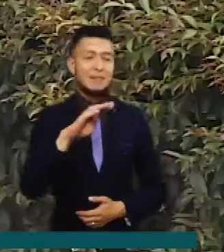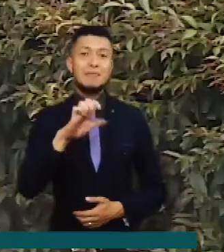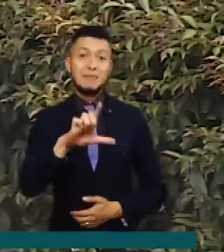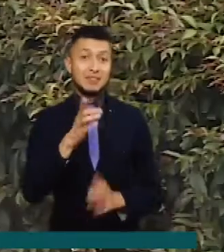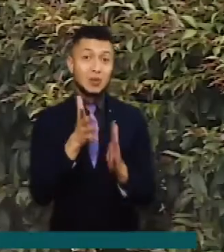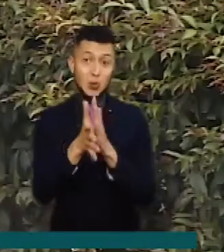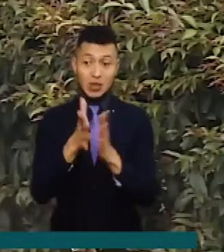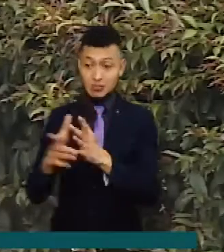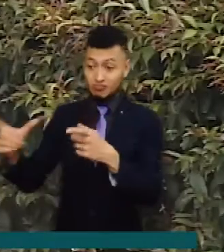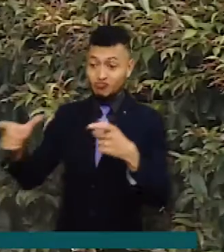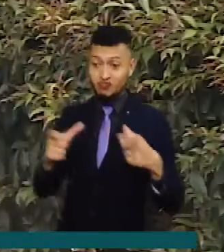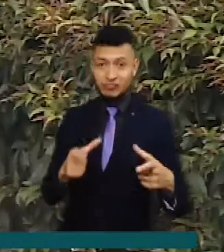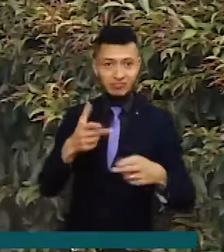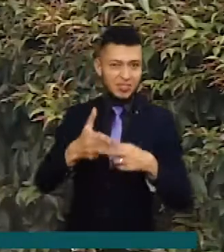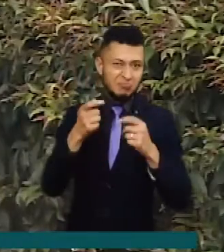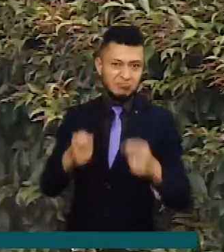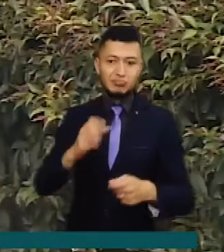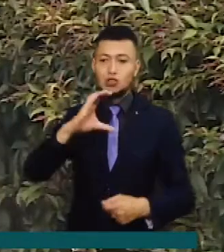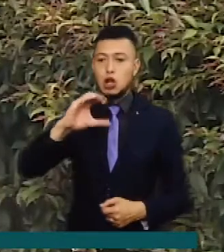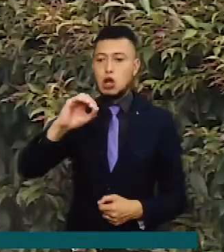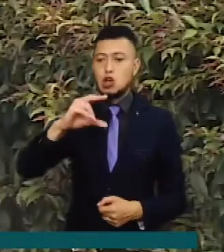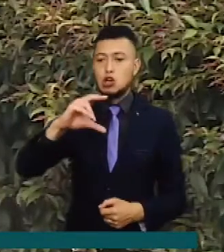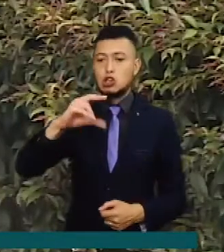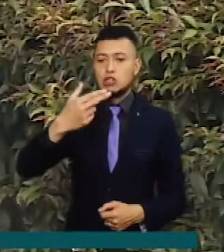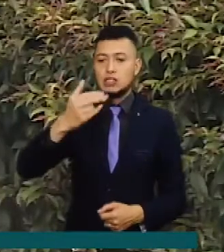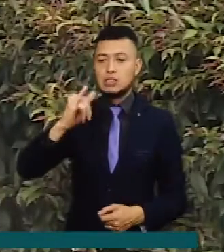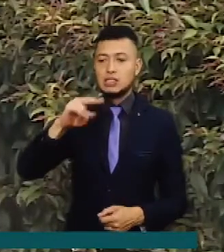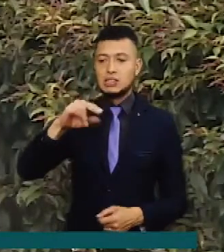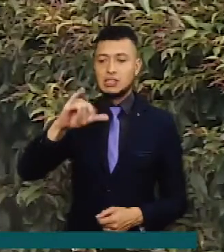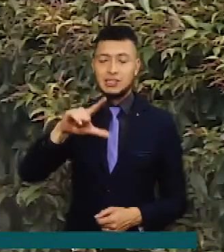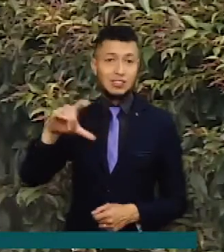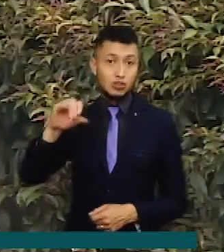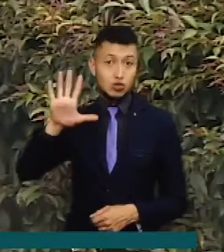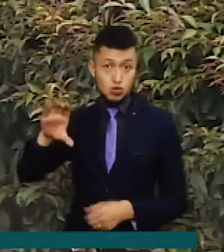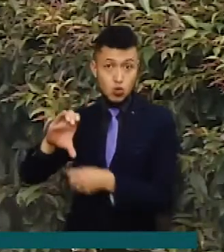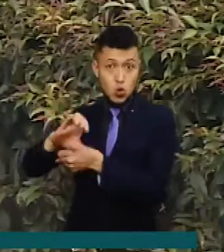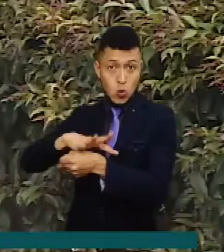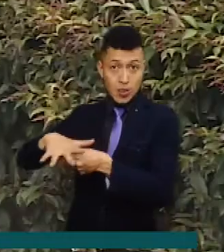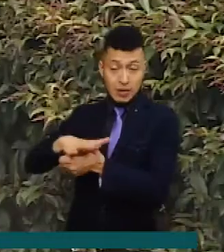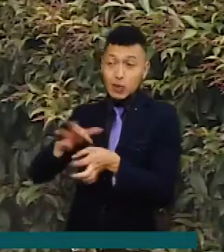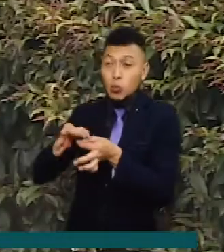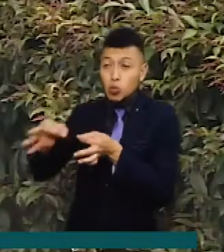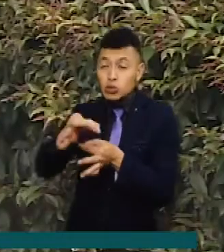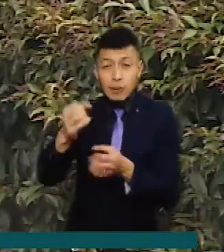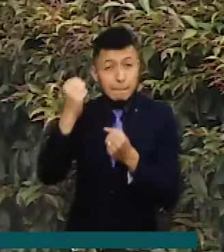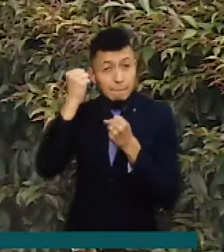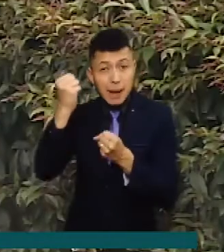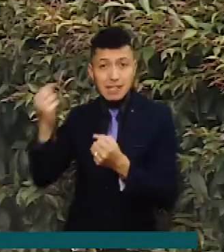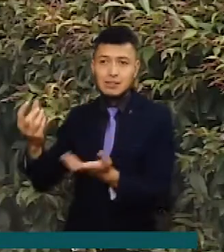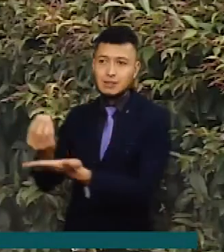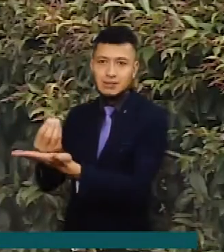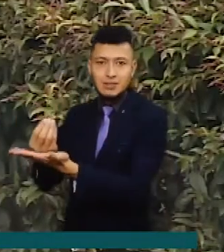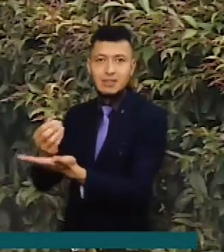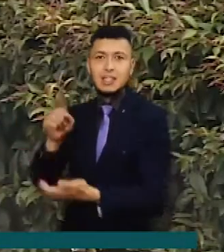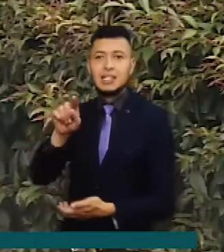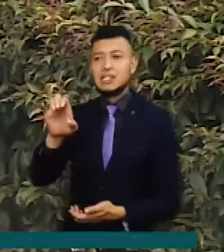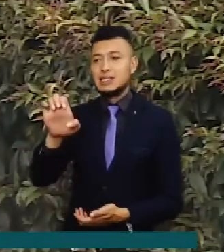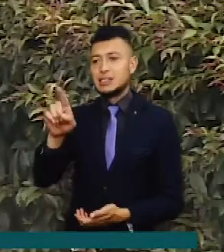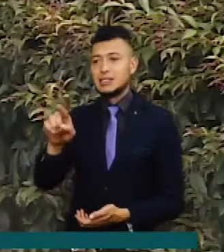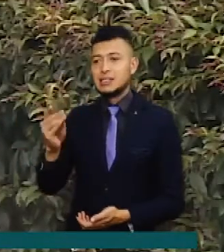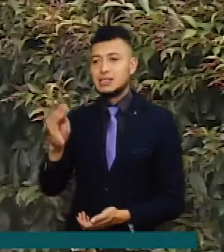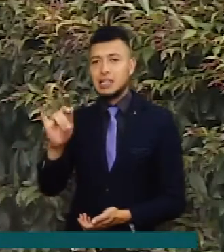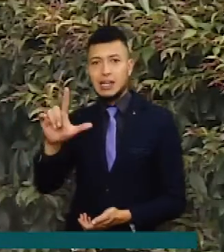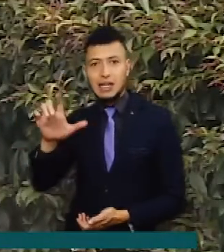hola mabel televidentes pues el cochinillo es uno de los platos más antiguos de cundinamarca especialmente se encuentra en municipios como cajicá